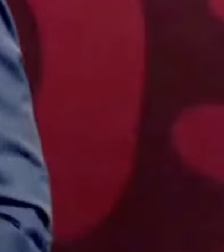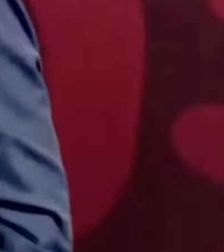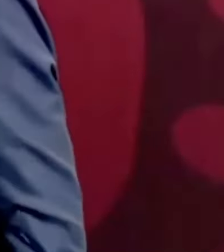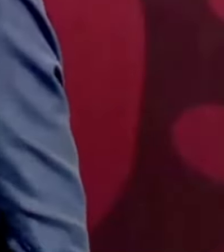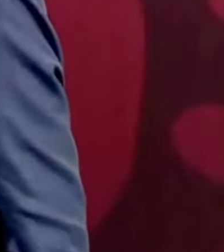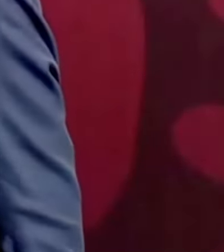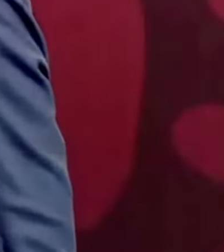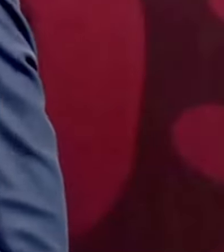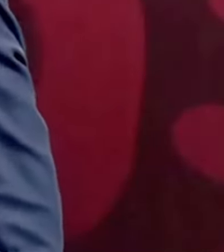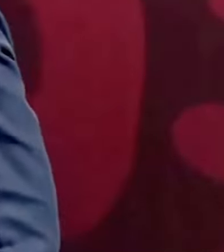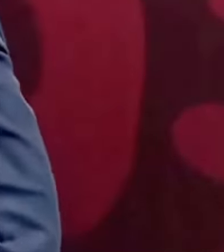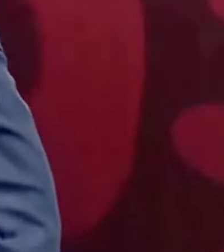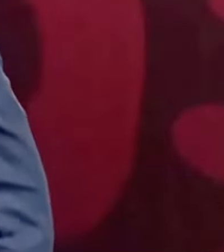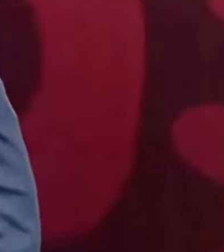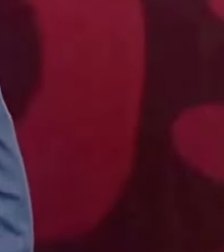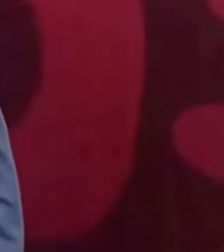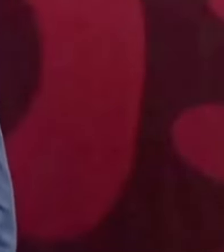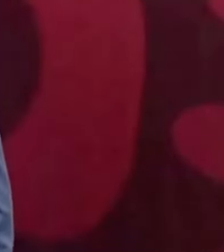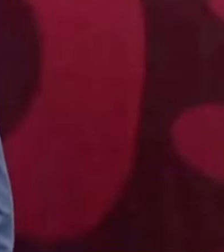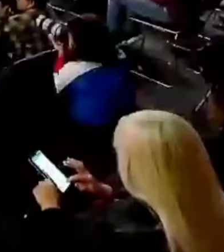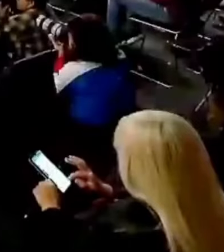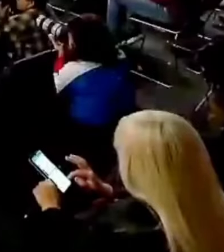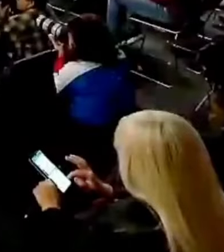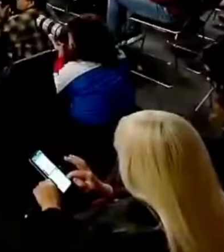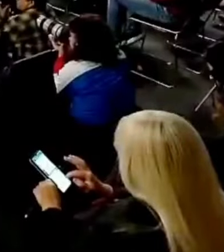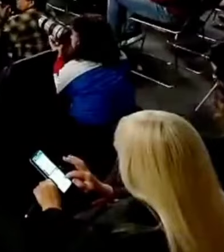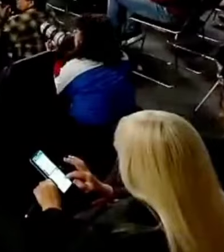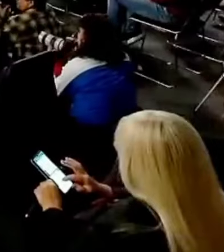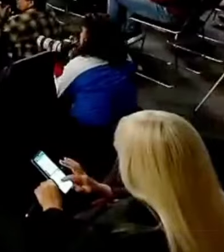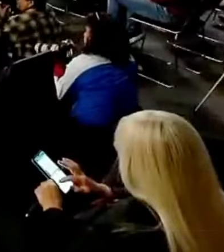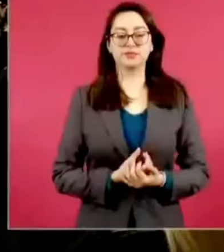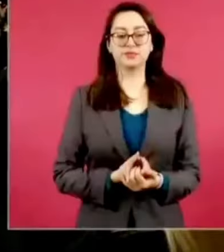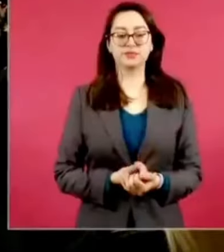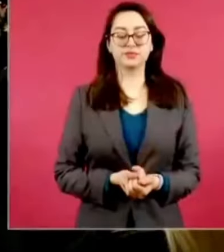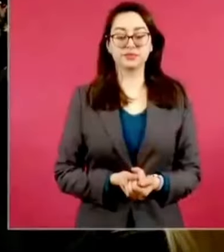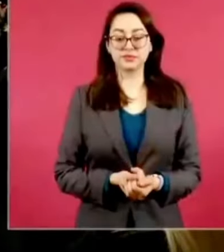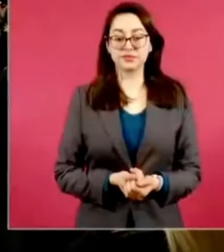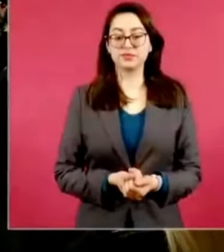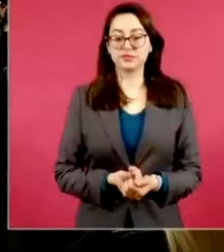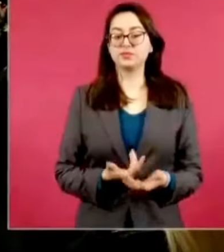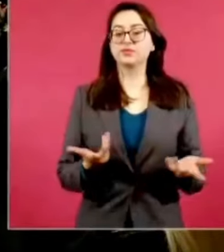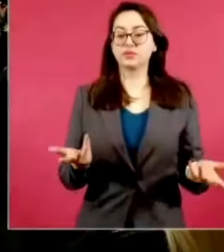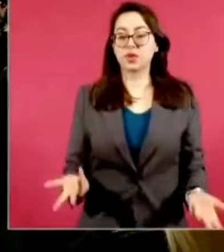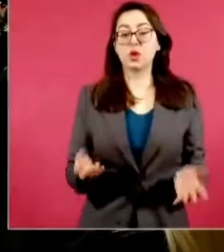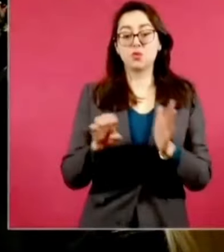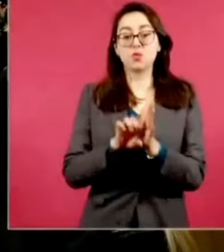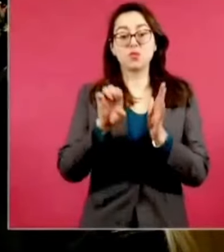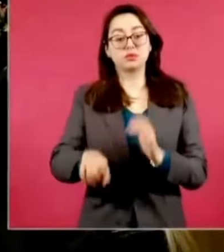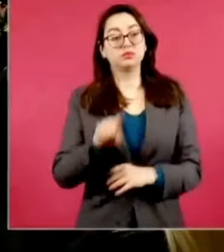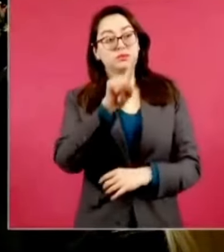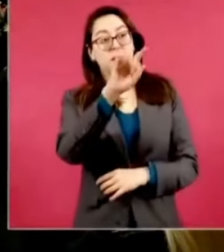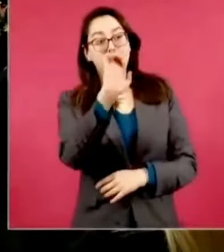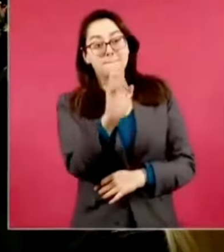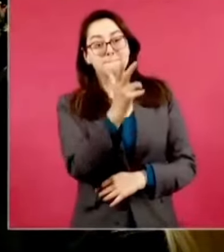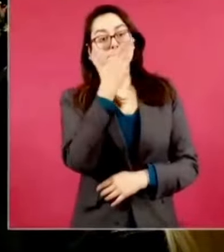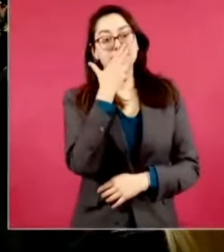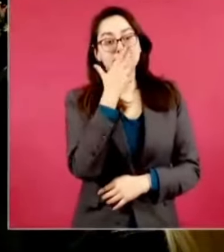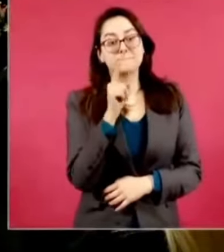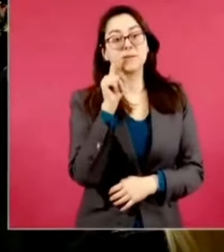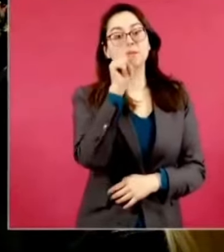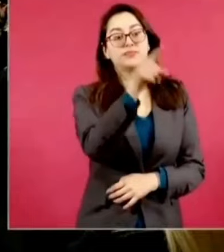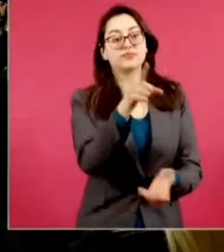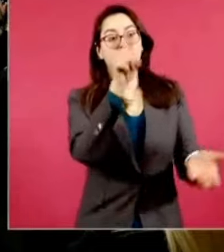esta oposición. Justo sobre estas personas, por ejemplo, solo para tomar el caso de Chihuahua, la secretaria de Hacienda, por ejemplo, es controlada